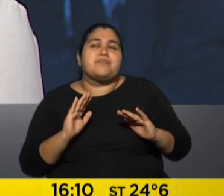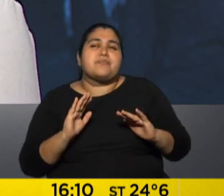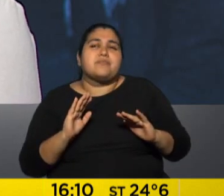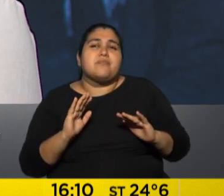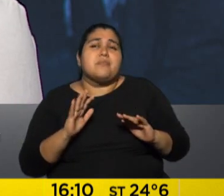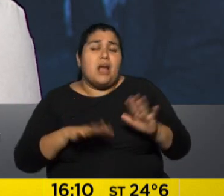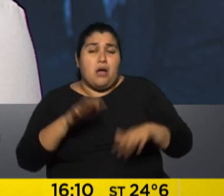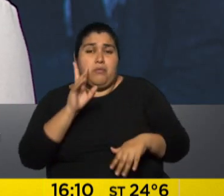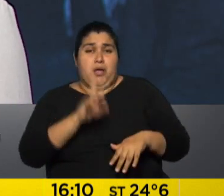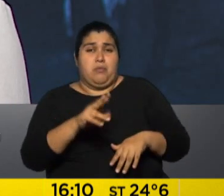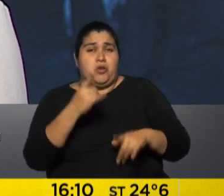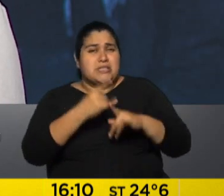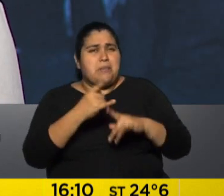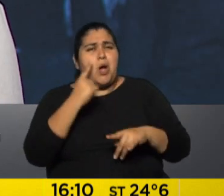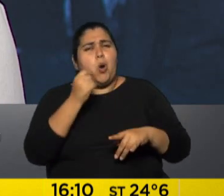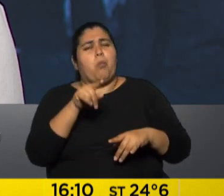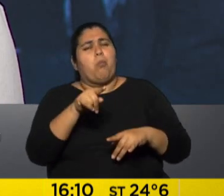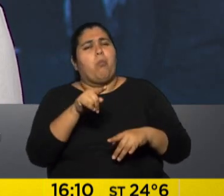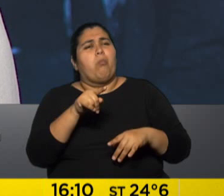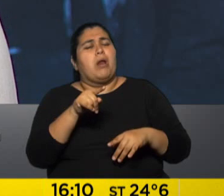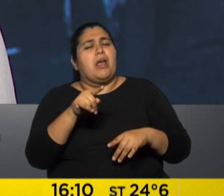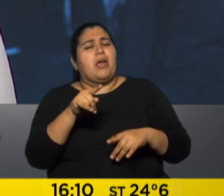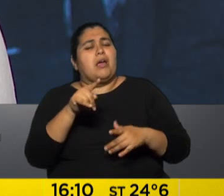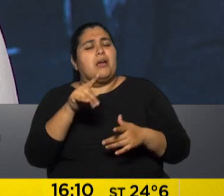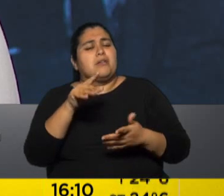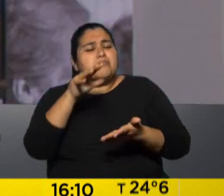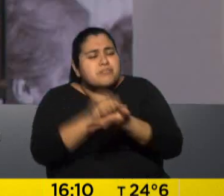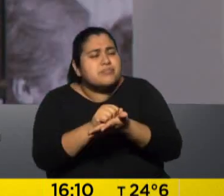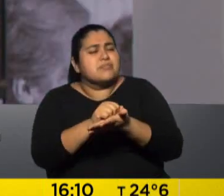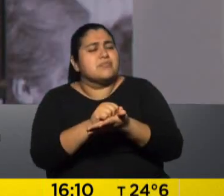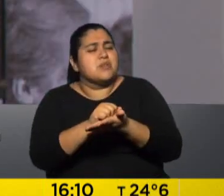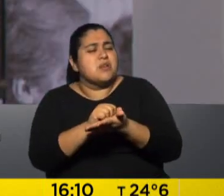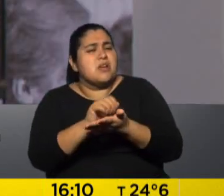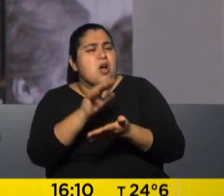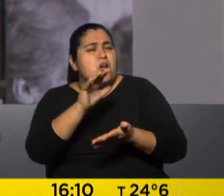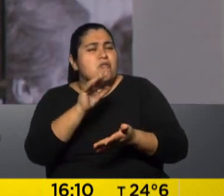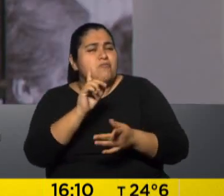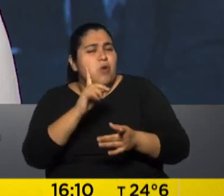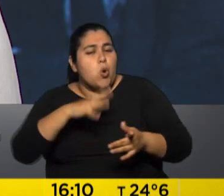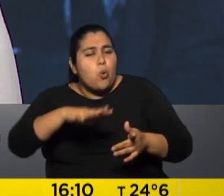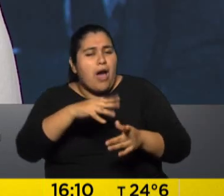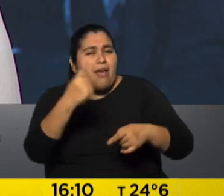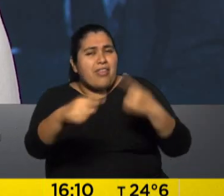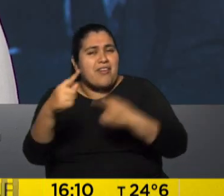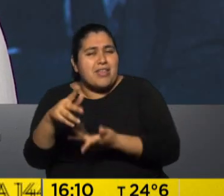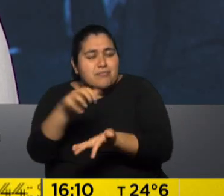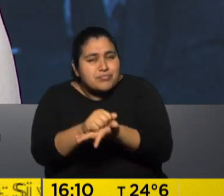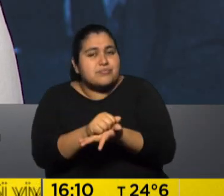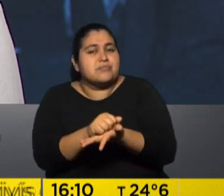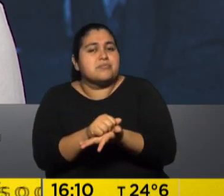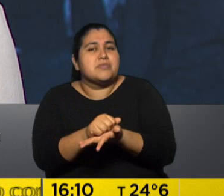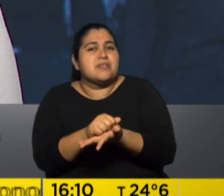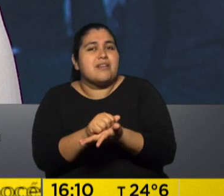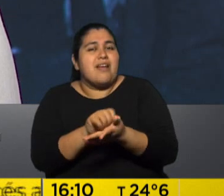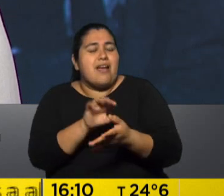general creo que el hombre tomó lugares, creo que el hombre ha ocupado lugares que le cuesta